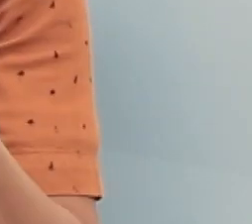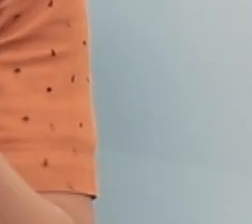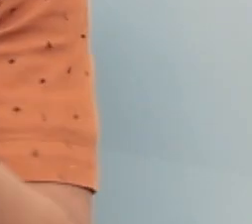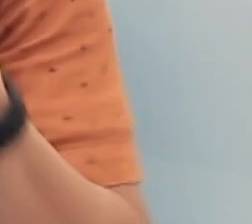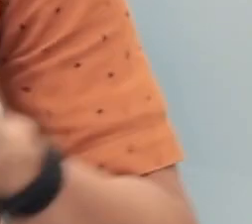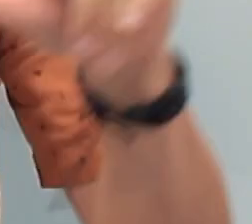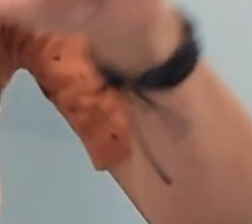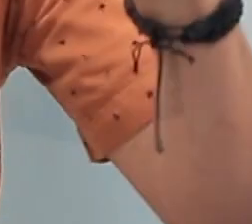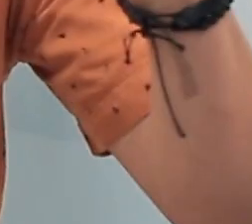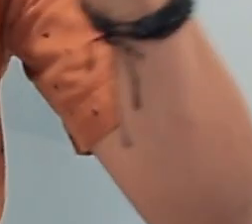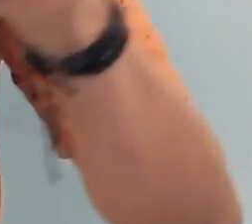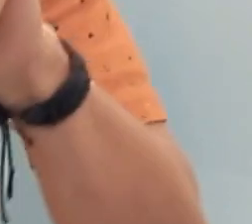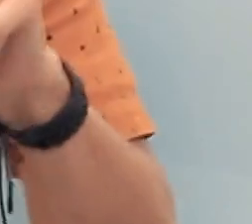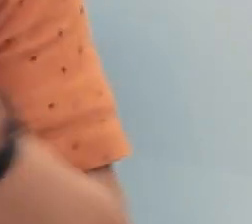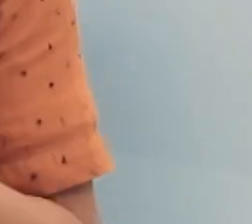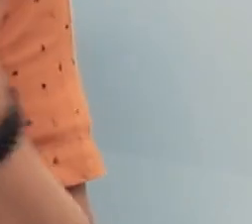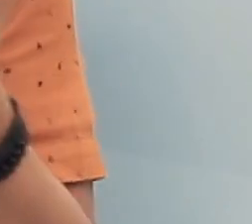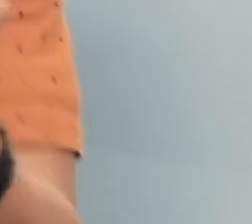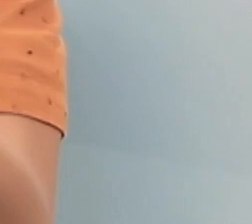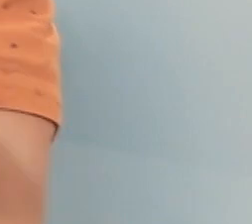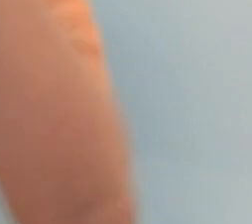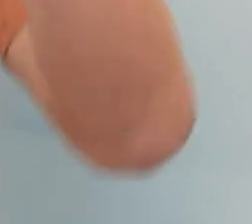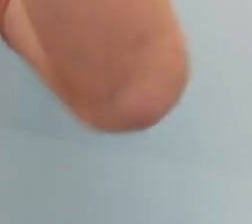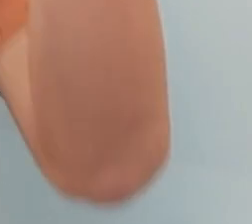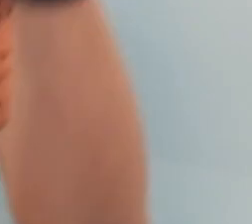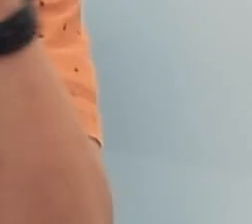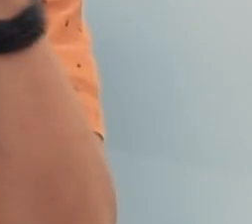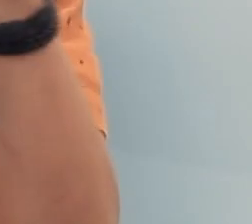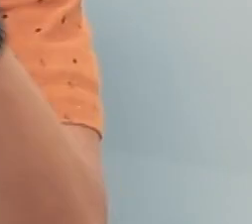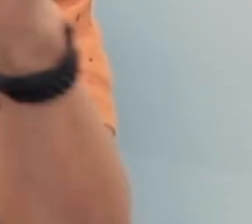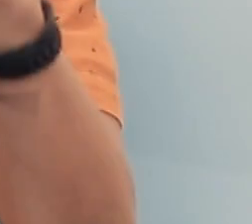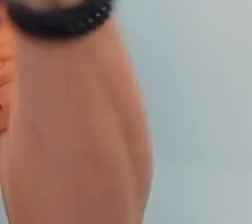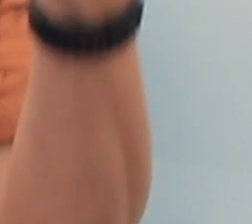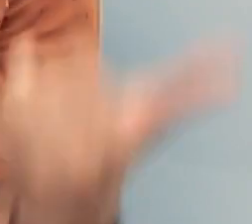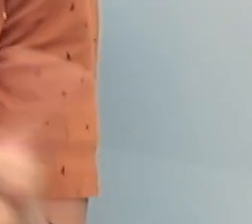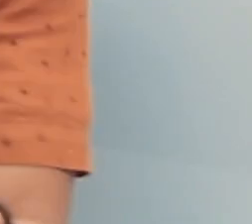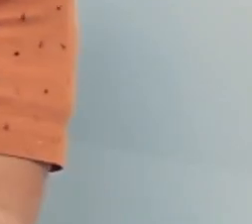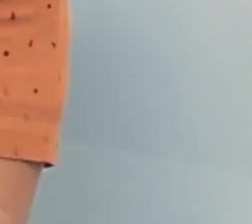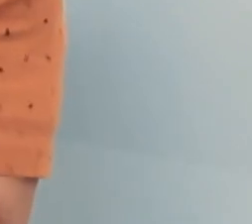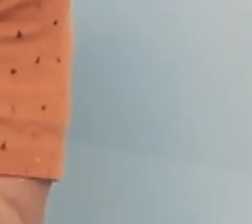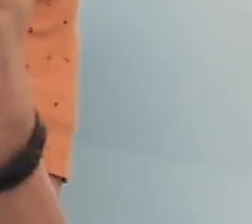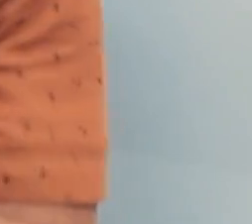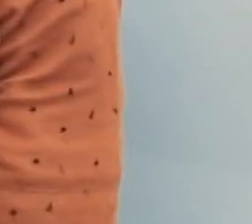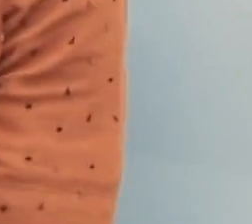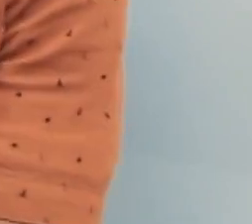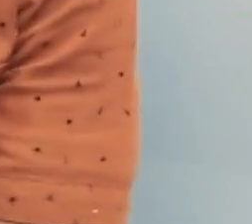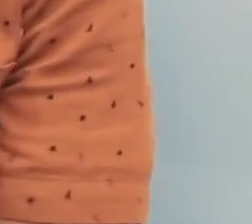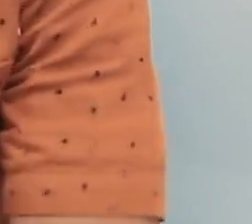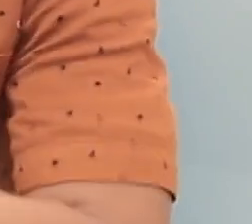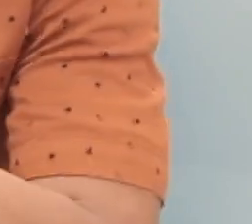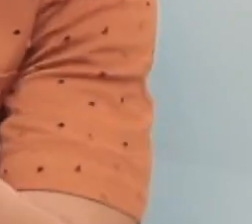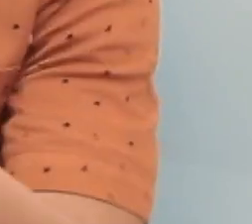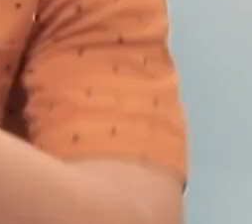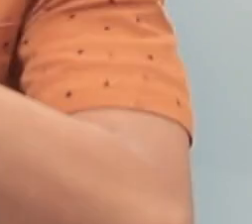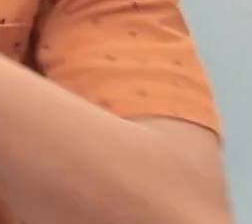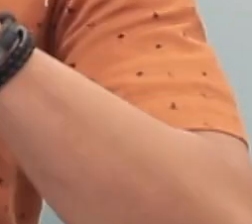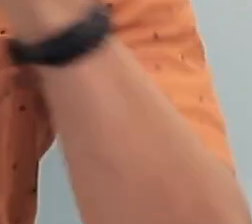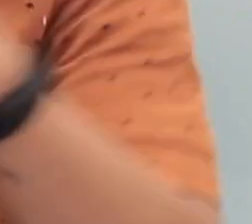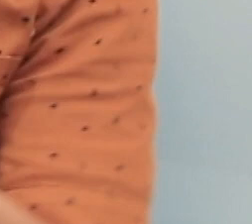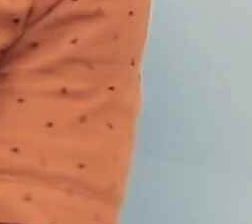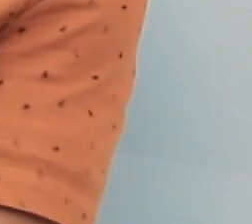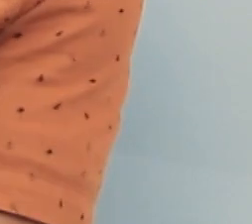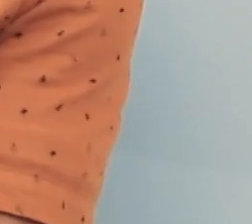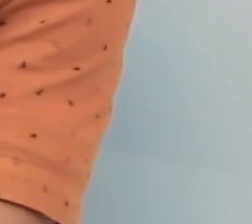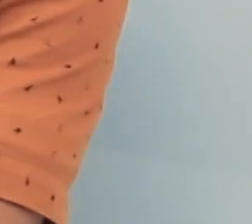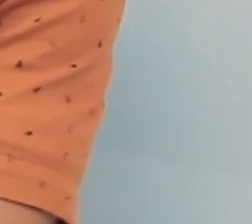asesora de contenidos de Canal 13 y hoy hablaremos con ella sobre las plataformas digitales y las producciones